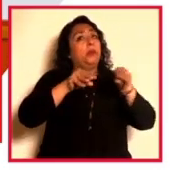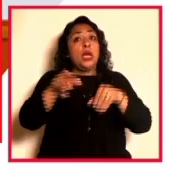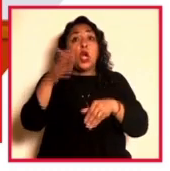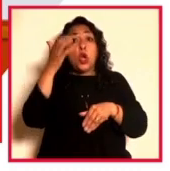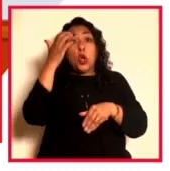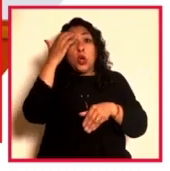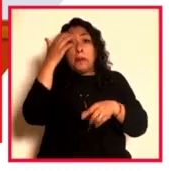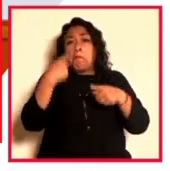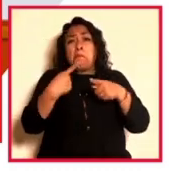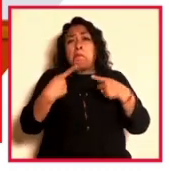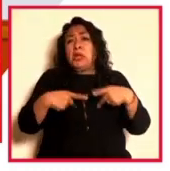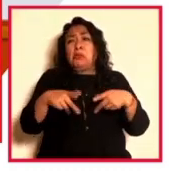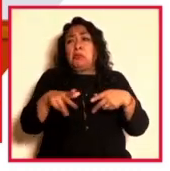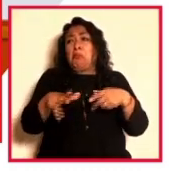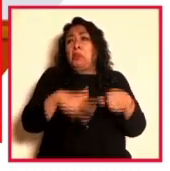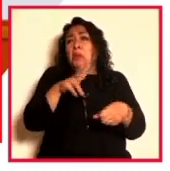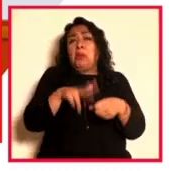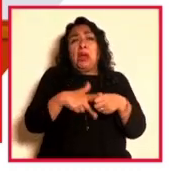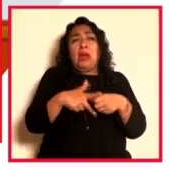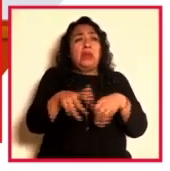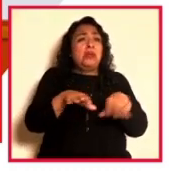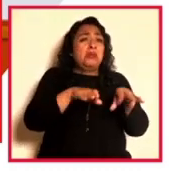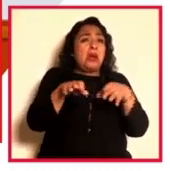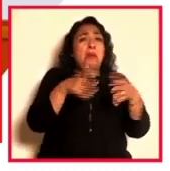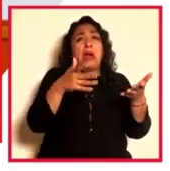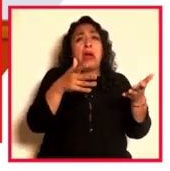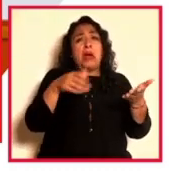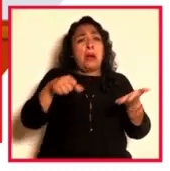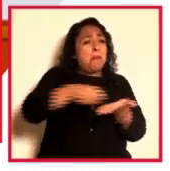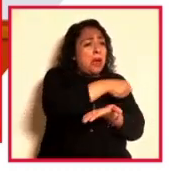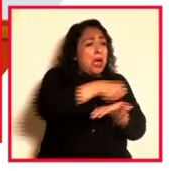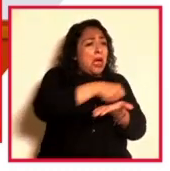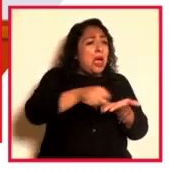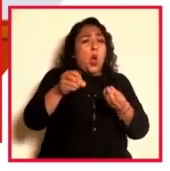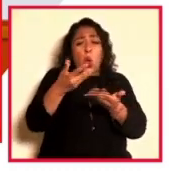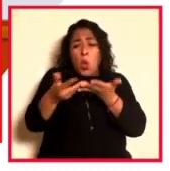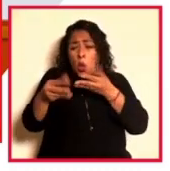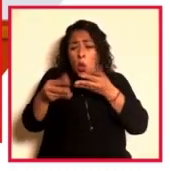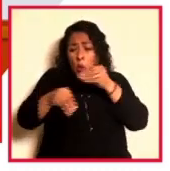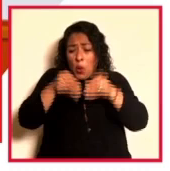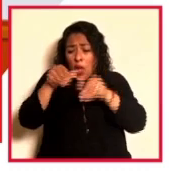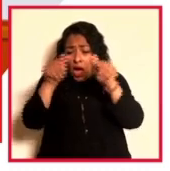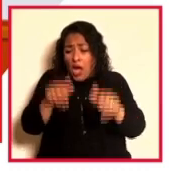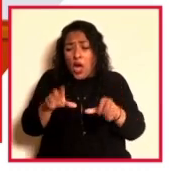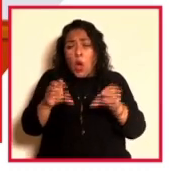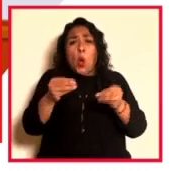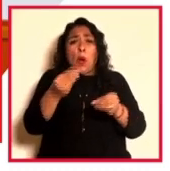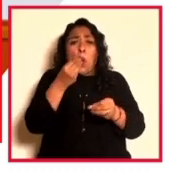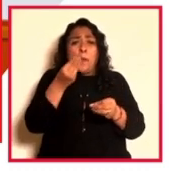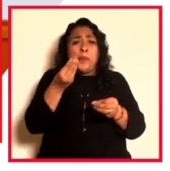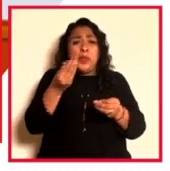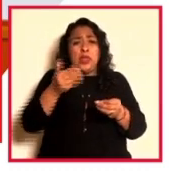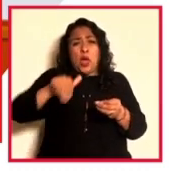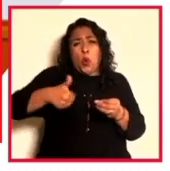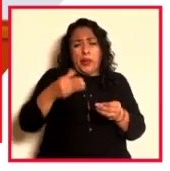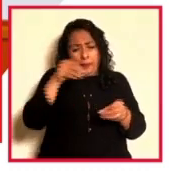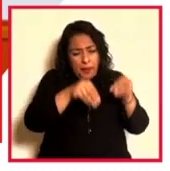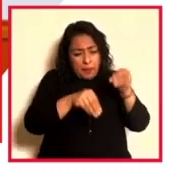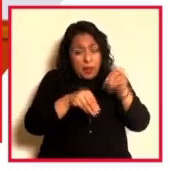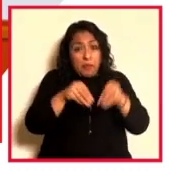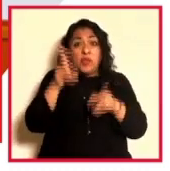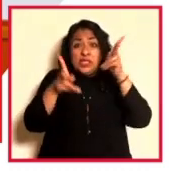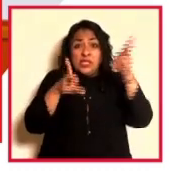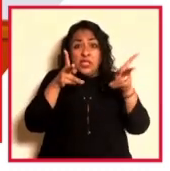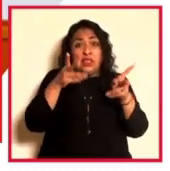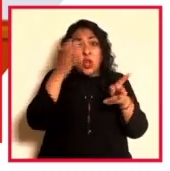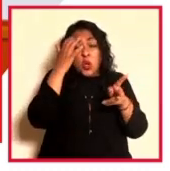que lo mismo trabajan en una planchaduría que elaborando artesanías o empacando alimentos ha visitado y descubierto la vida de quienes padecen